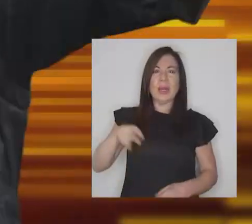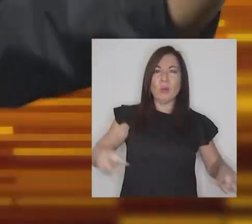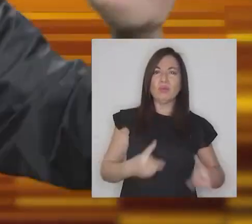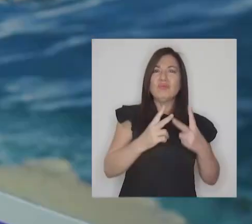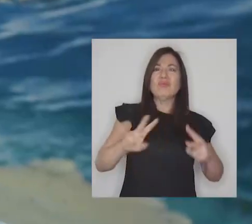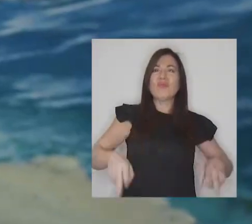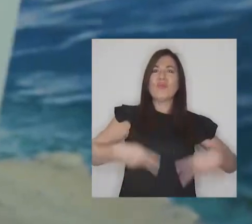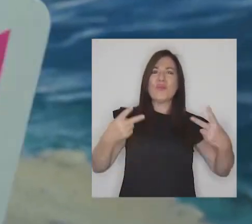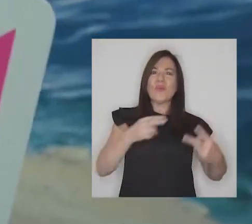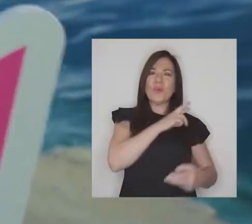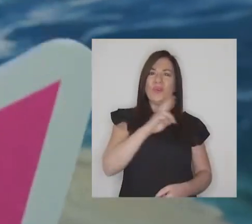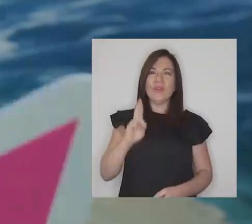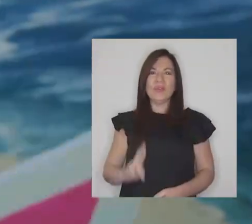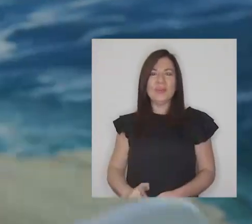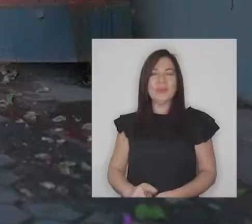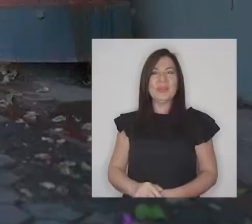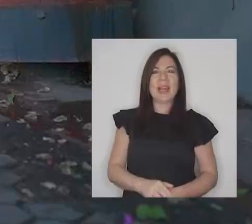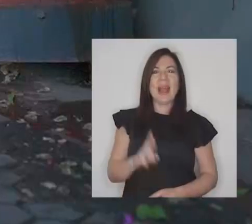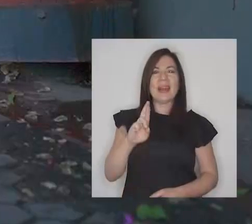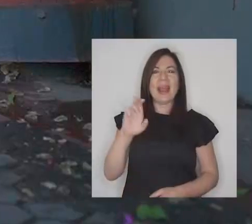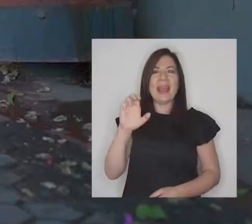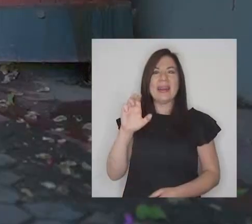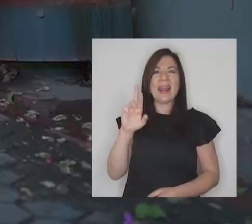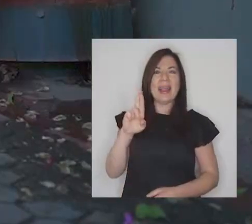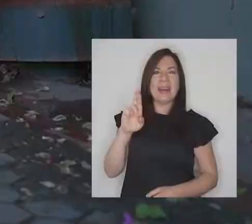reconstruir recuperar republicano